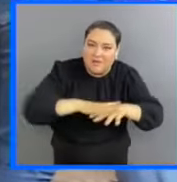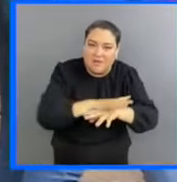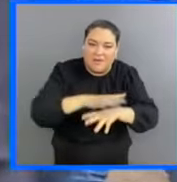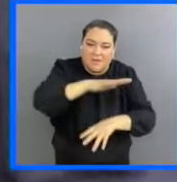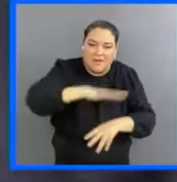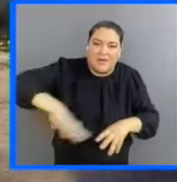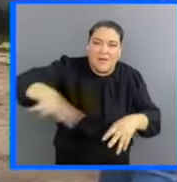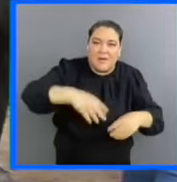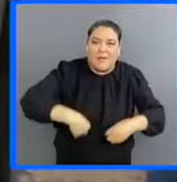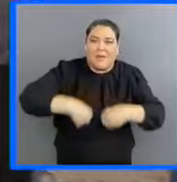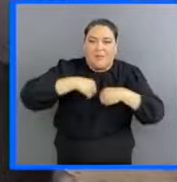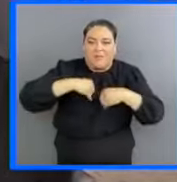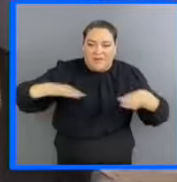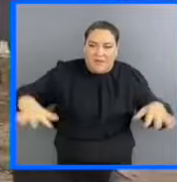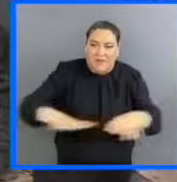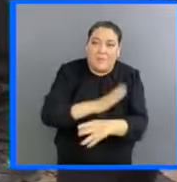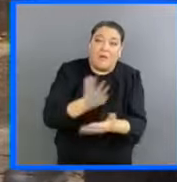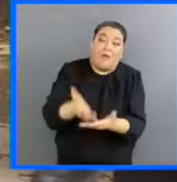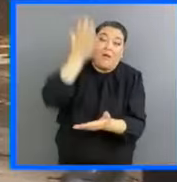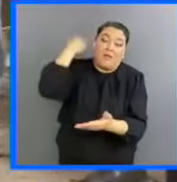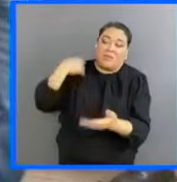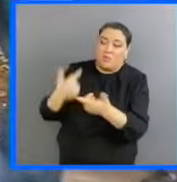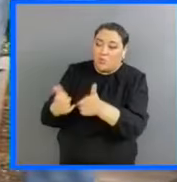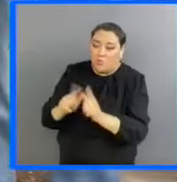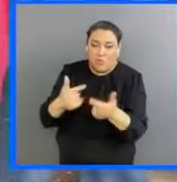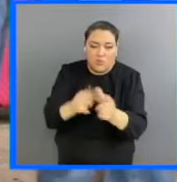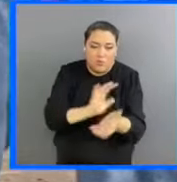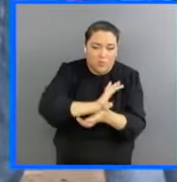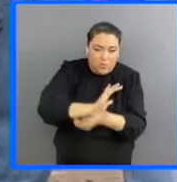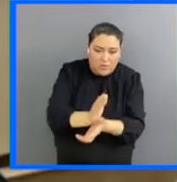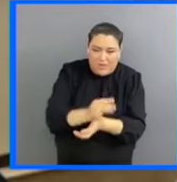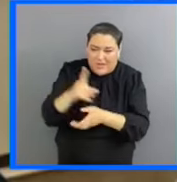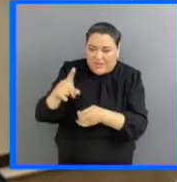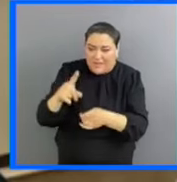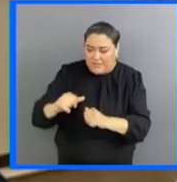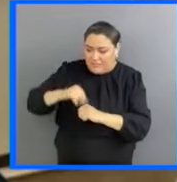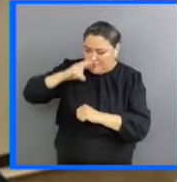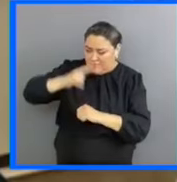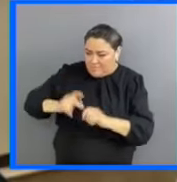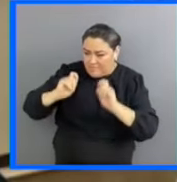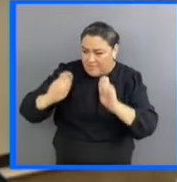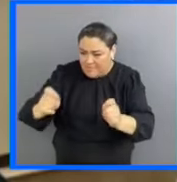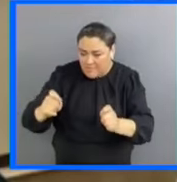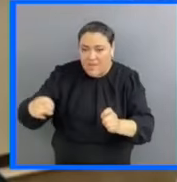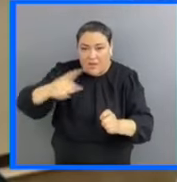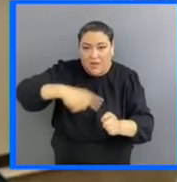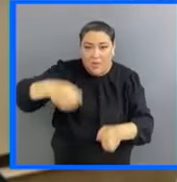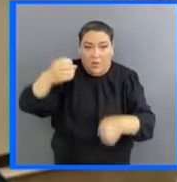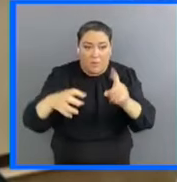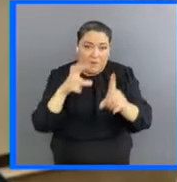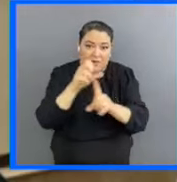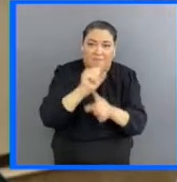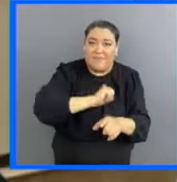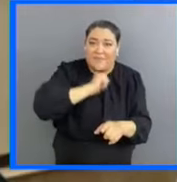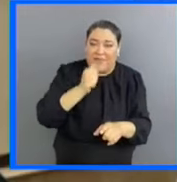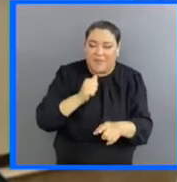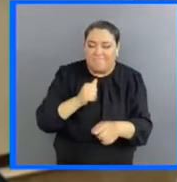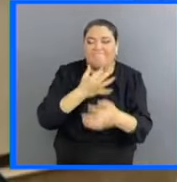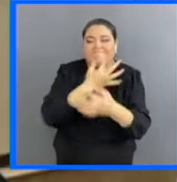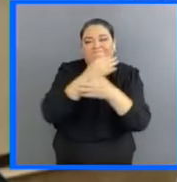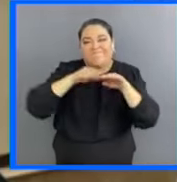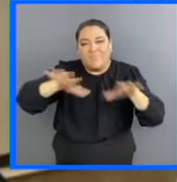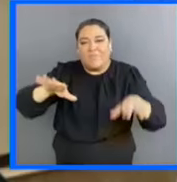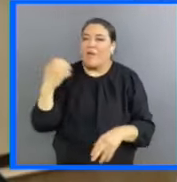grupos históricamente discriminados y que no han tenido acceso a la justicia. El director general de la Escuela Nacional de Formación